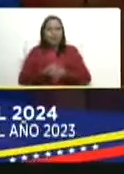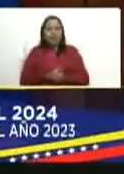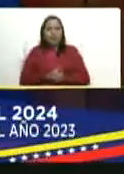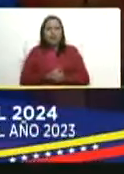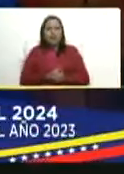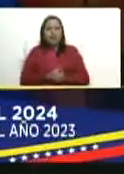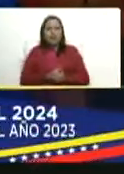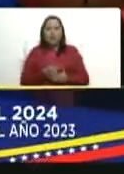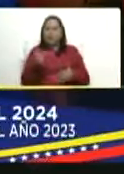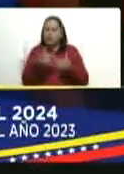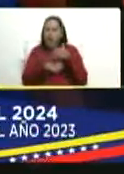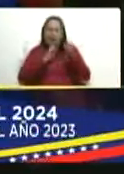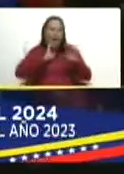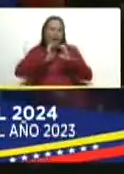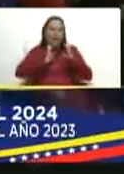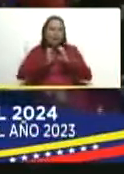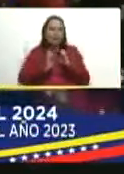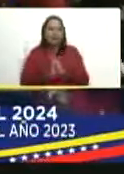profundamente ético,